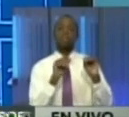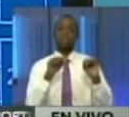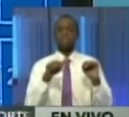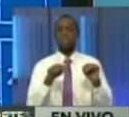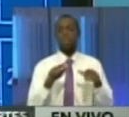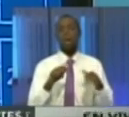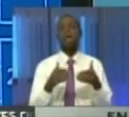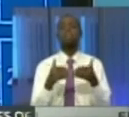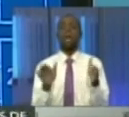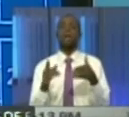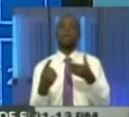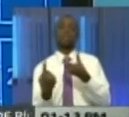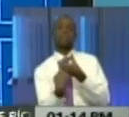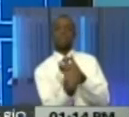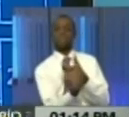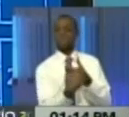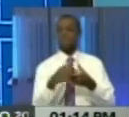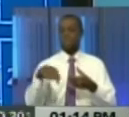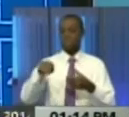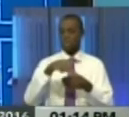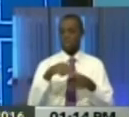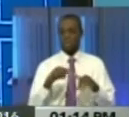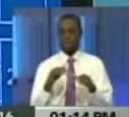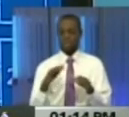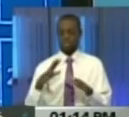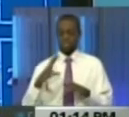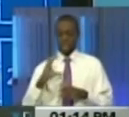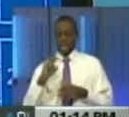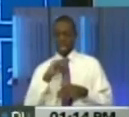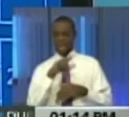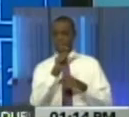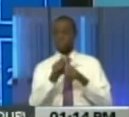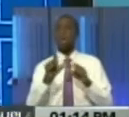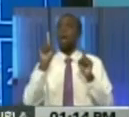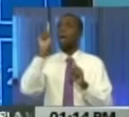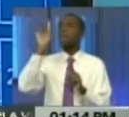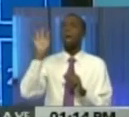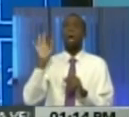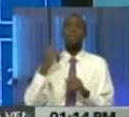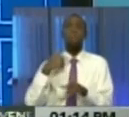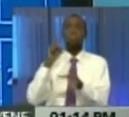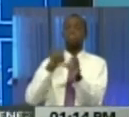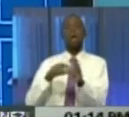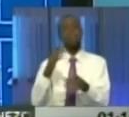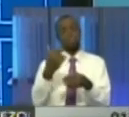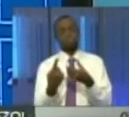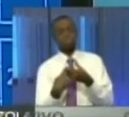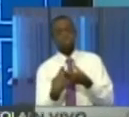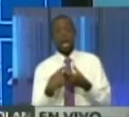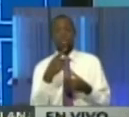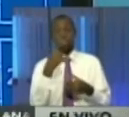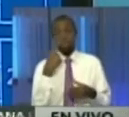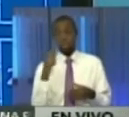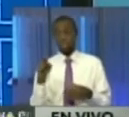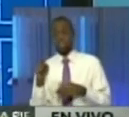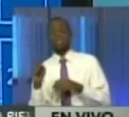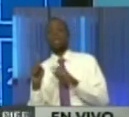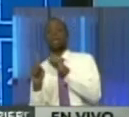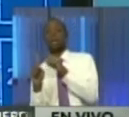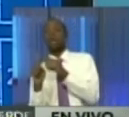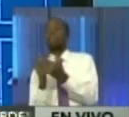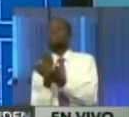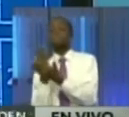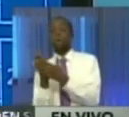electoral y entre la fecha del inicio de la convocatoria y en la elección